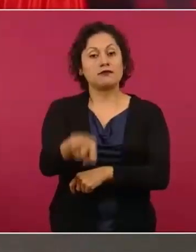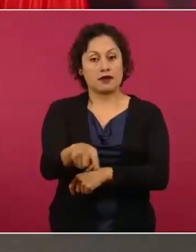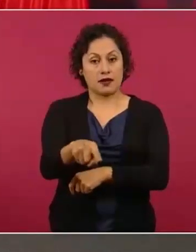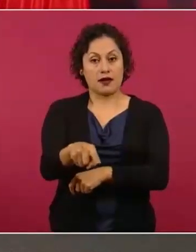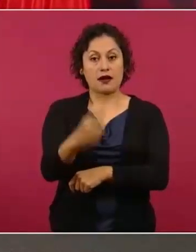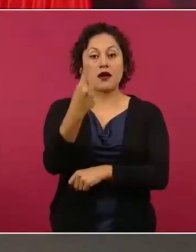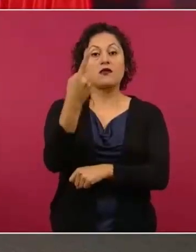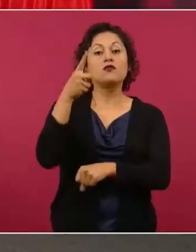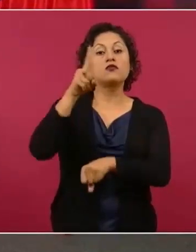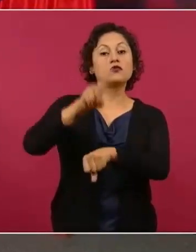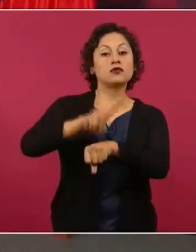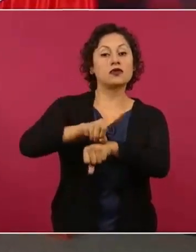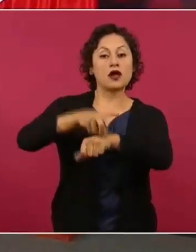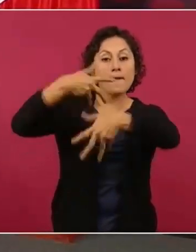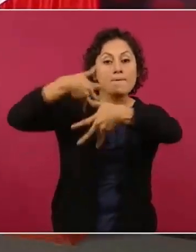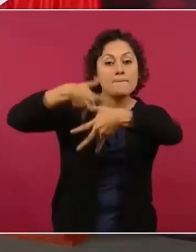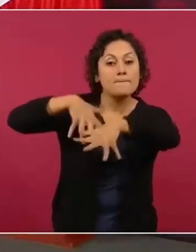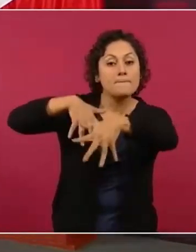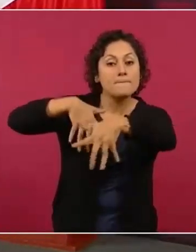en